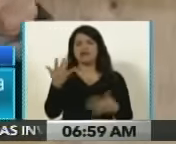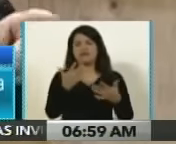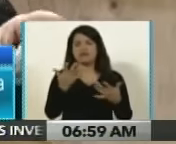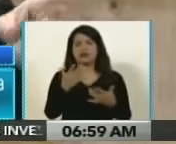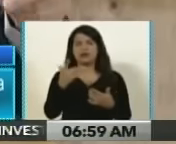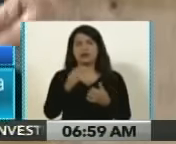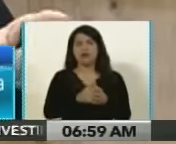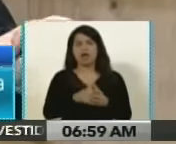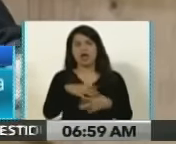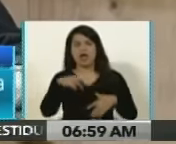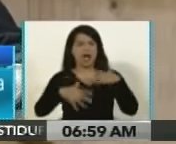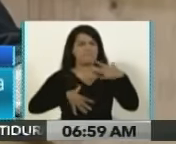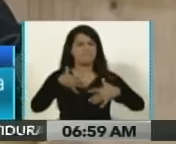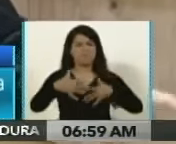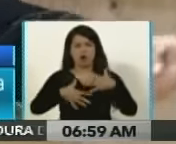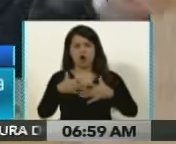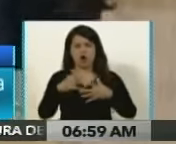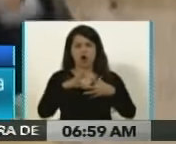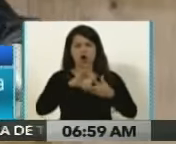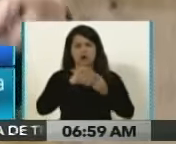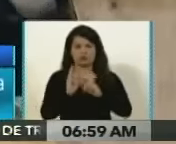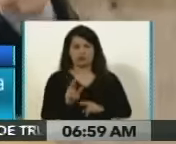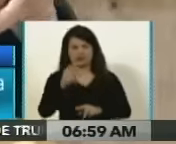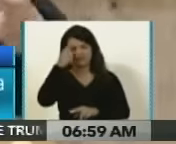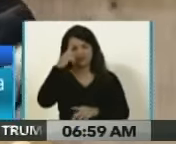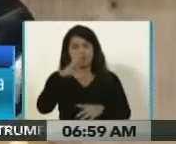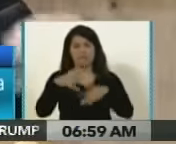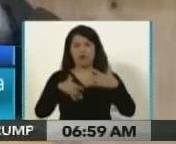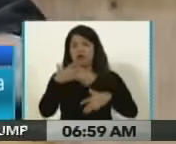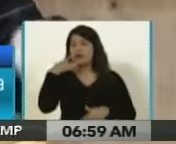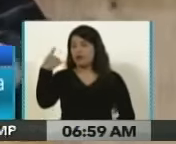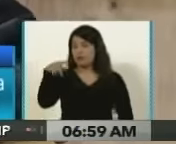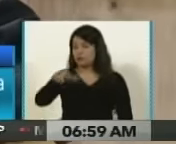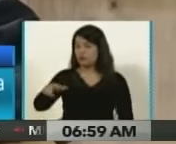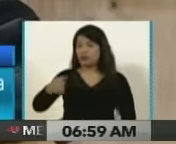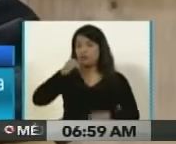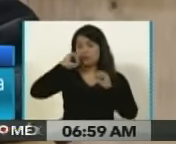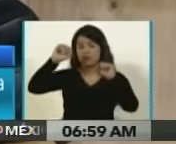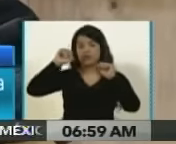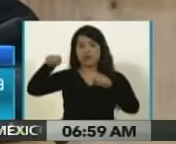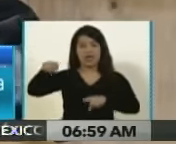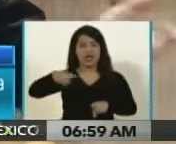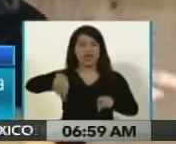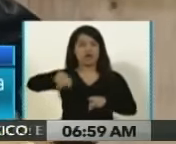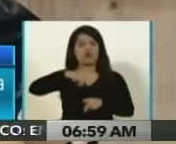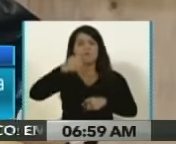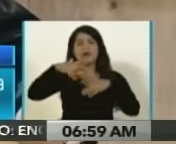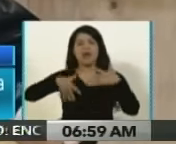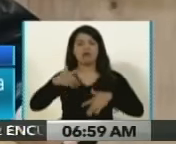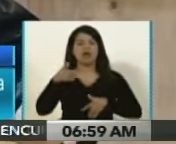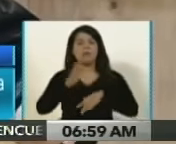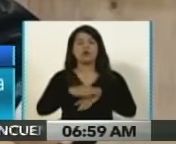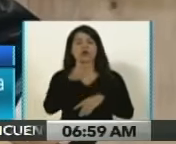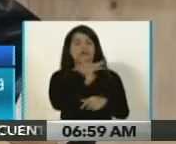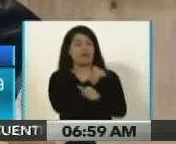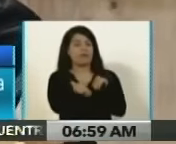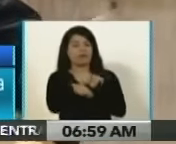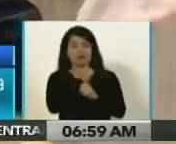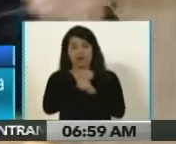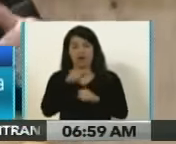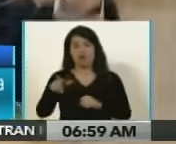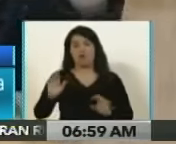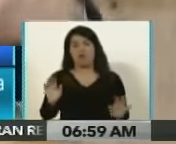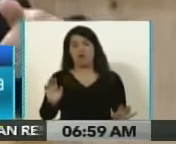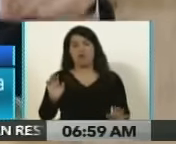El ampoducto es porque entonces en la calle andaban protestando vagos y maleantes porque eran desempleados.